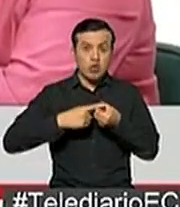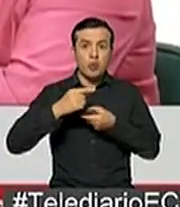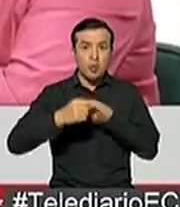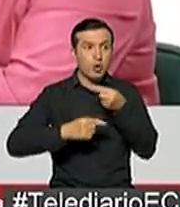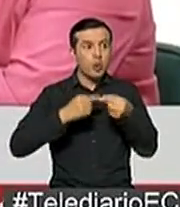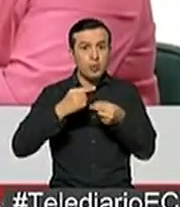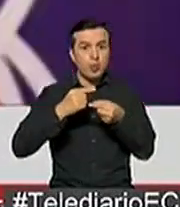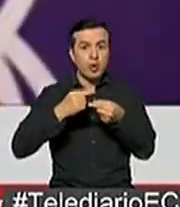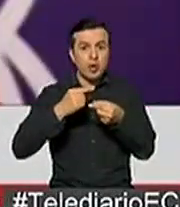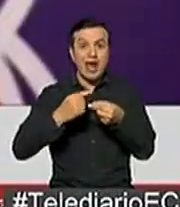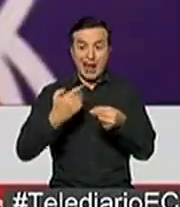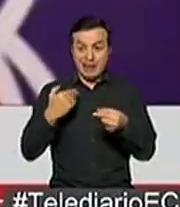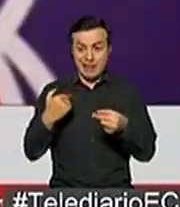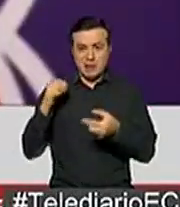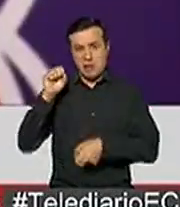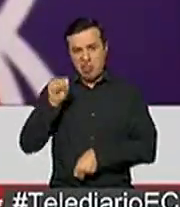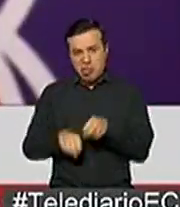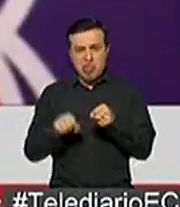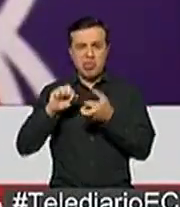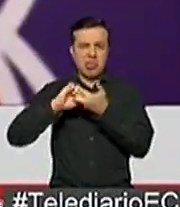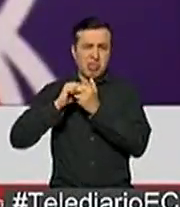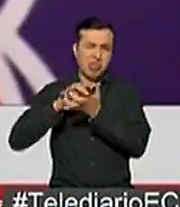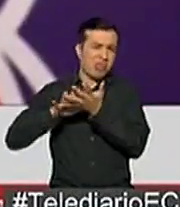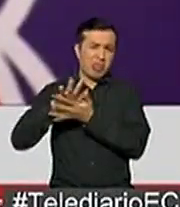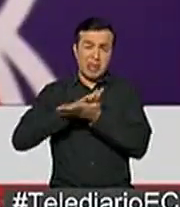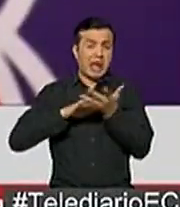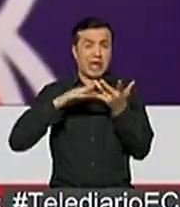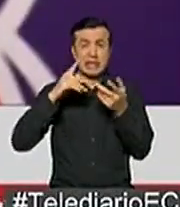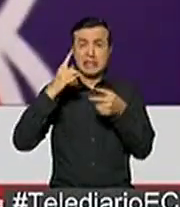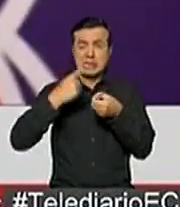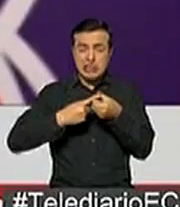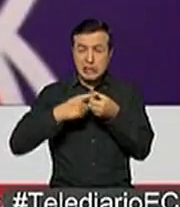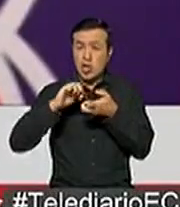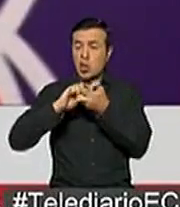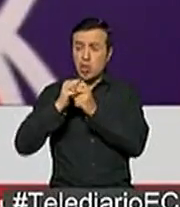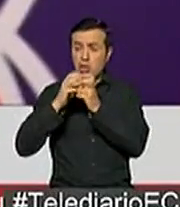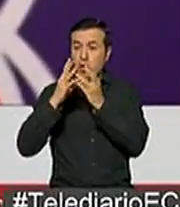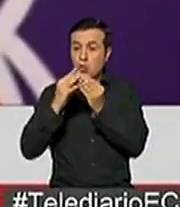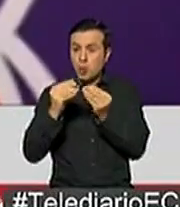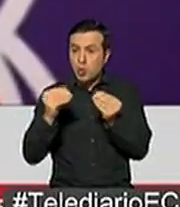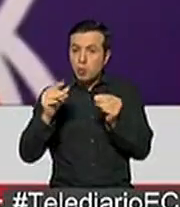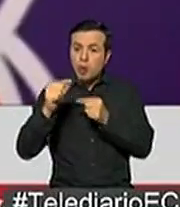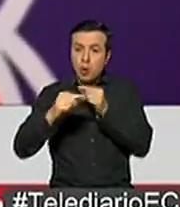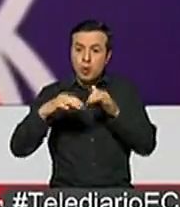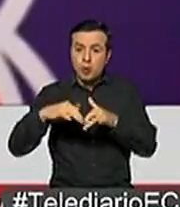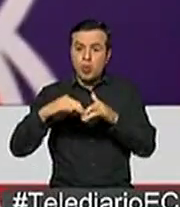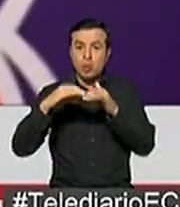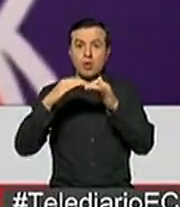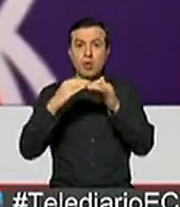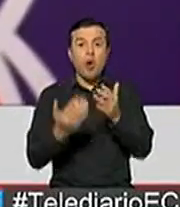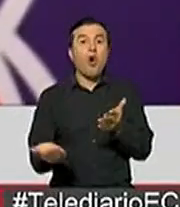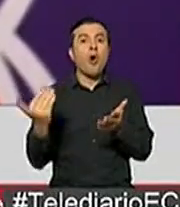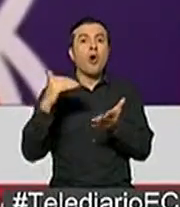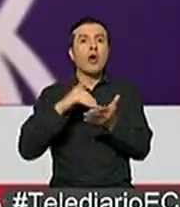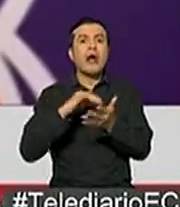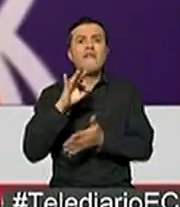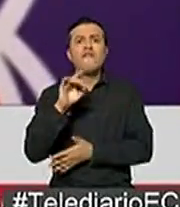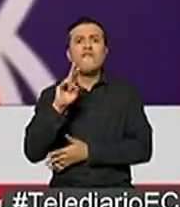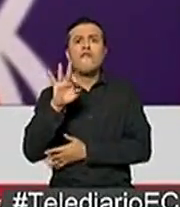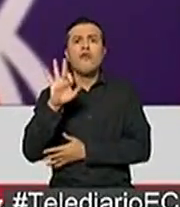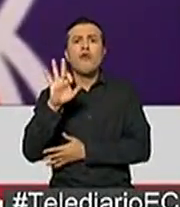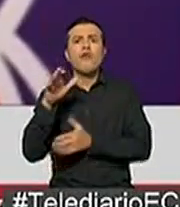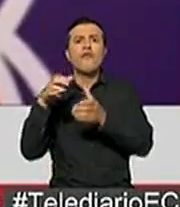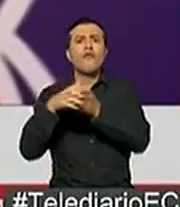recuperarse de la agresión que sufrió que el frente unitario de trabajadores pretenda anunciar una nueva medida de hecho